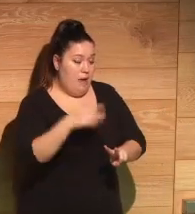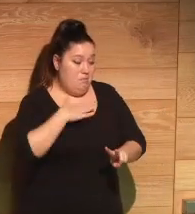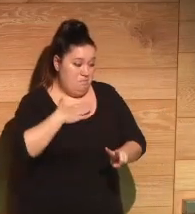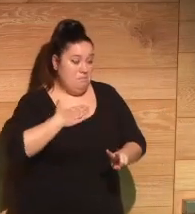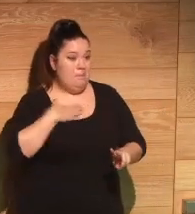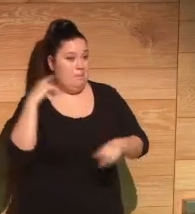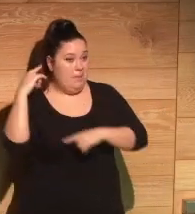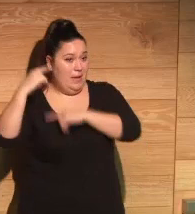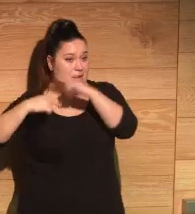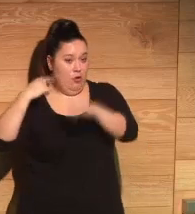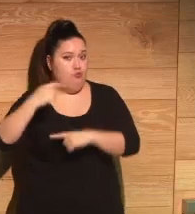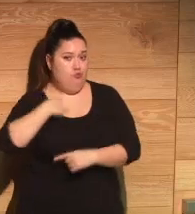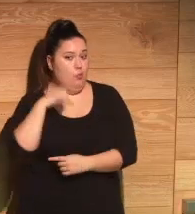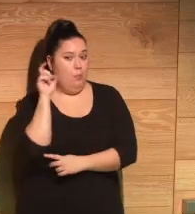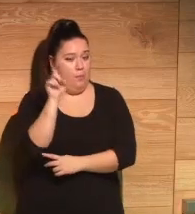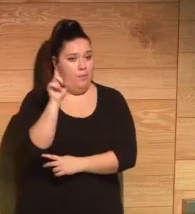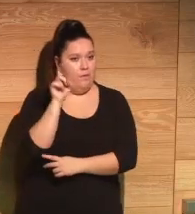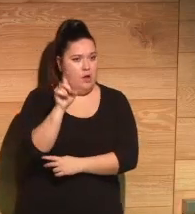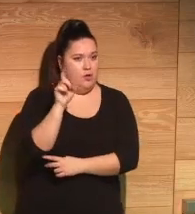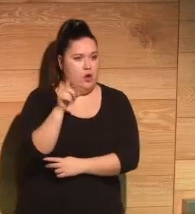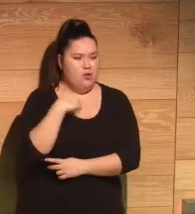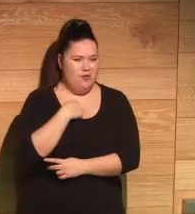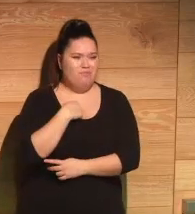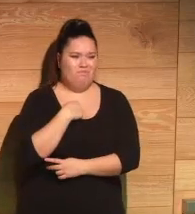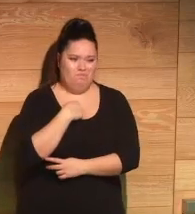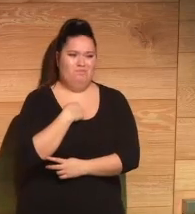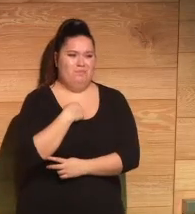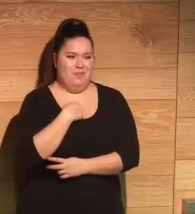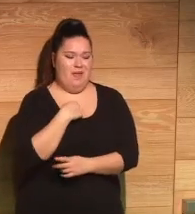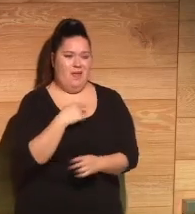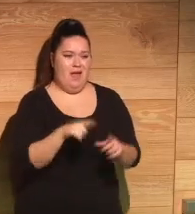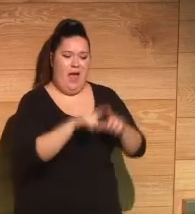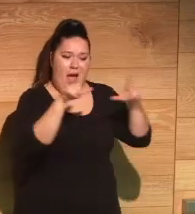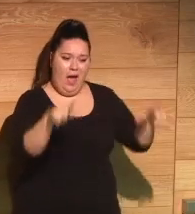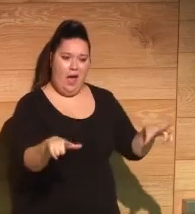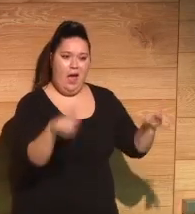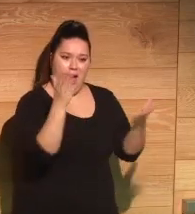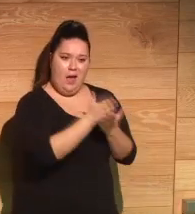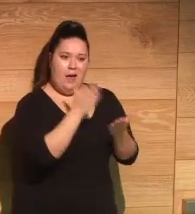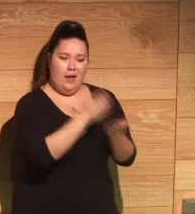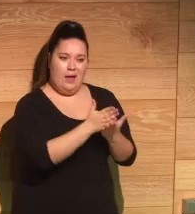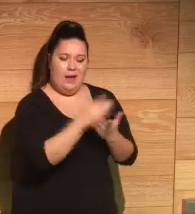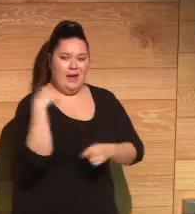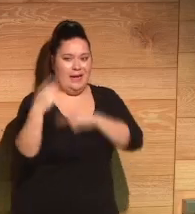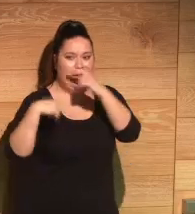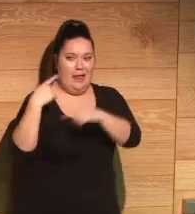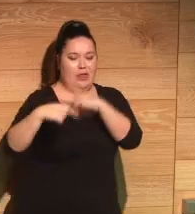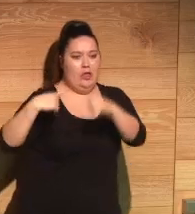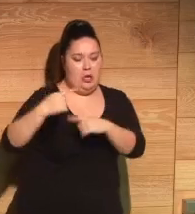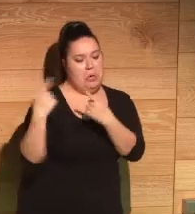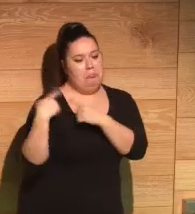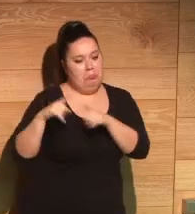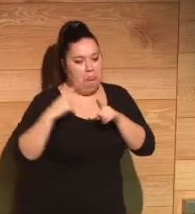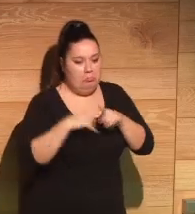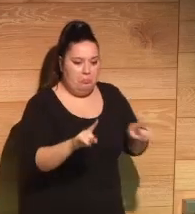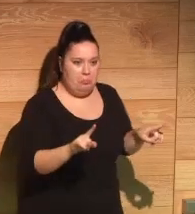generación, por haber sido profesor, he tenido que tener en las aulas a varias generaciones. Y claro, es verdad